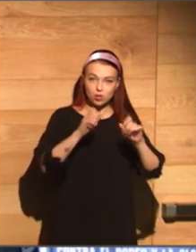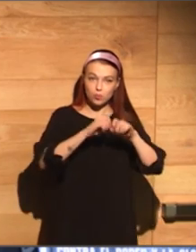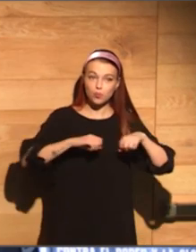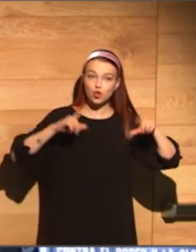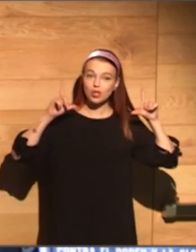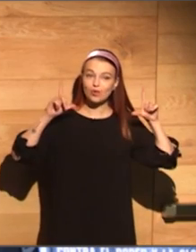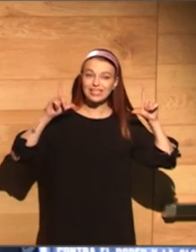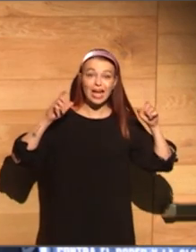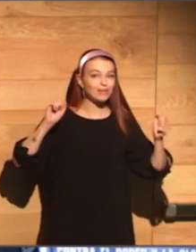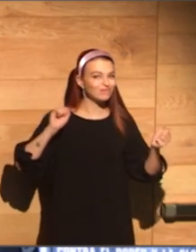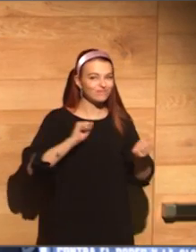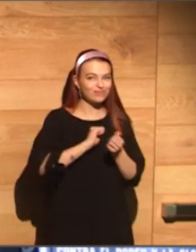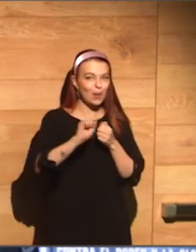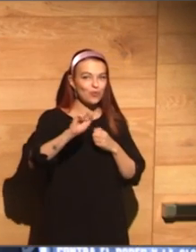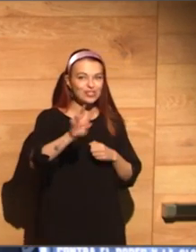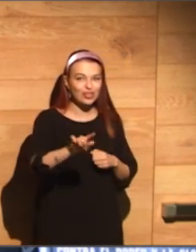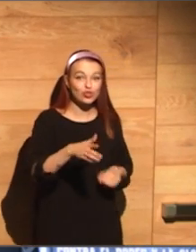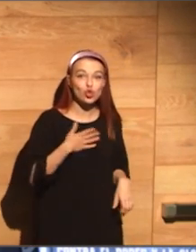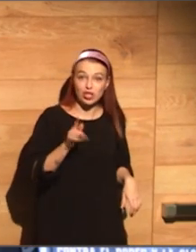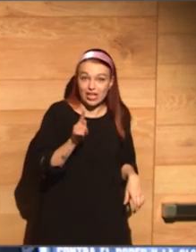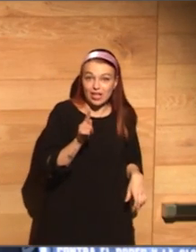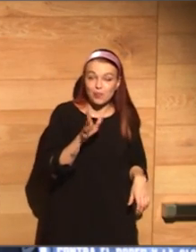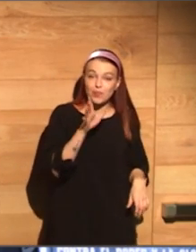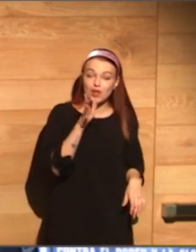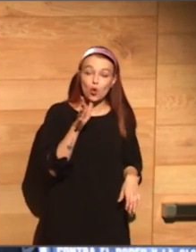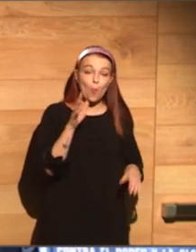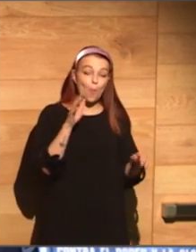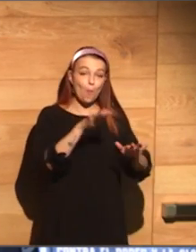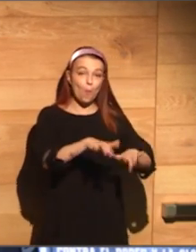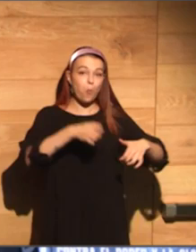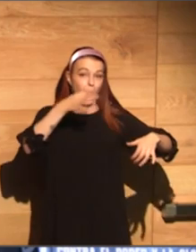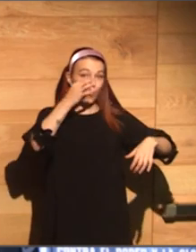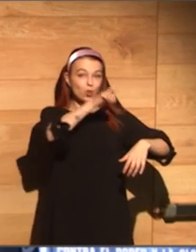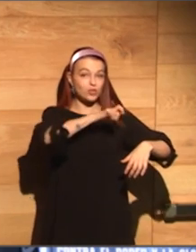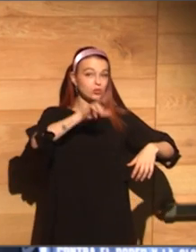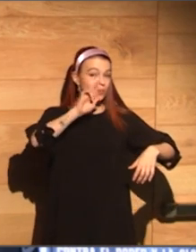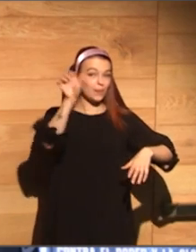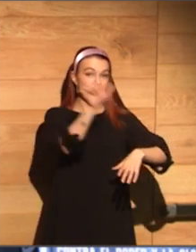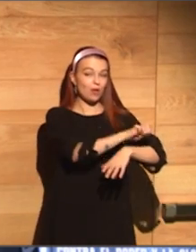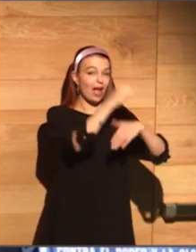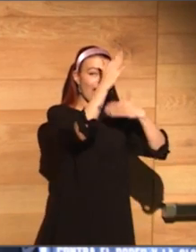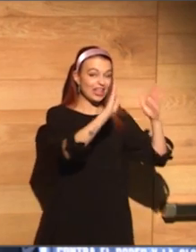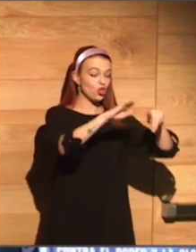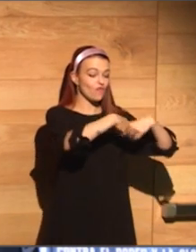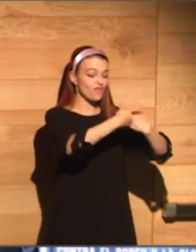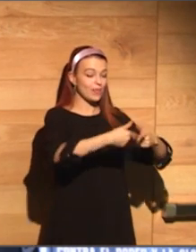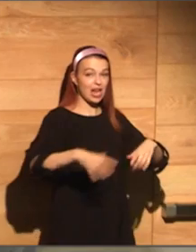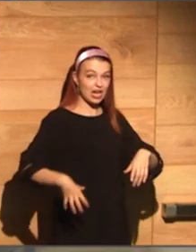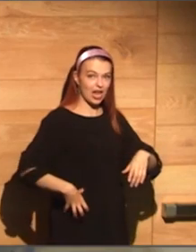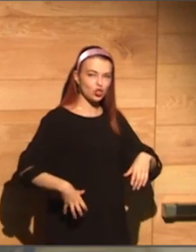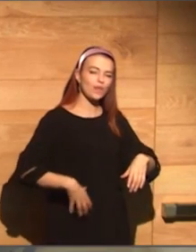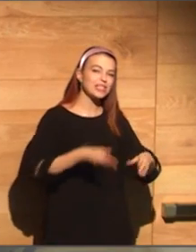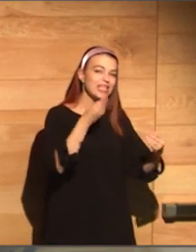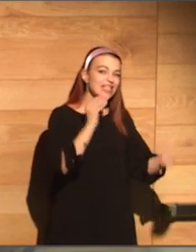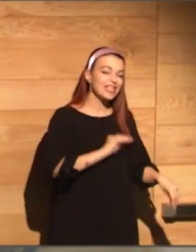protagonistas involuntarios y es donde va la atención del director y la atención del público. Y a partir de ahí, aquella historia de la cacería se convierte